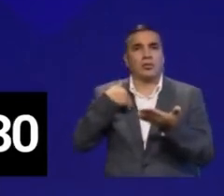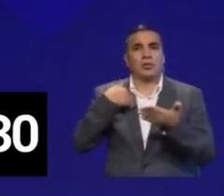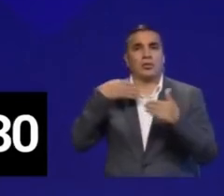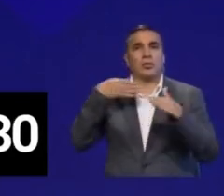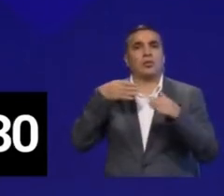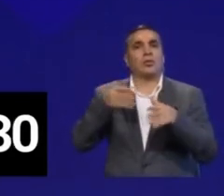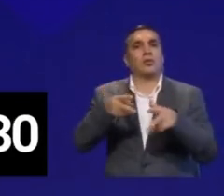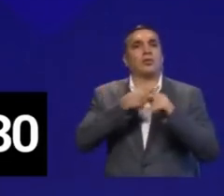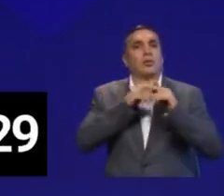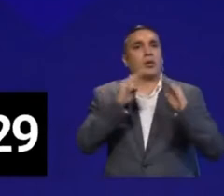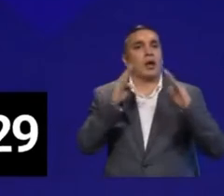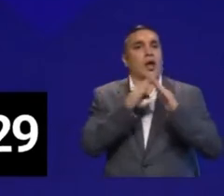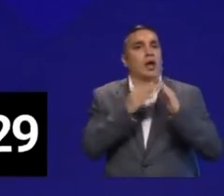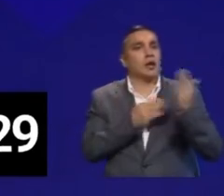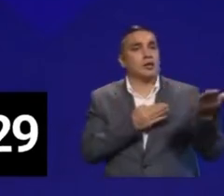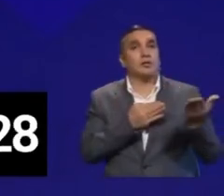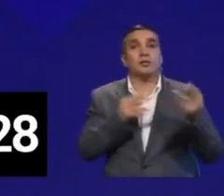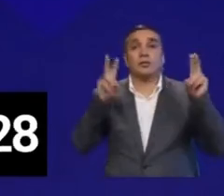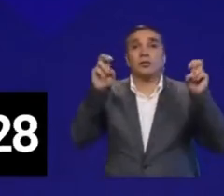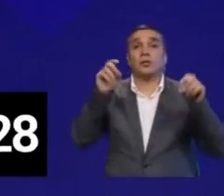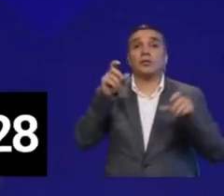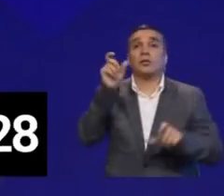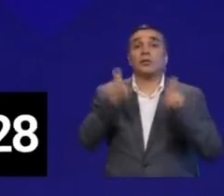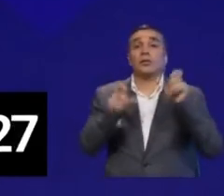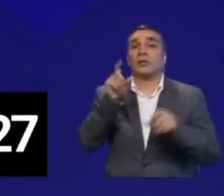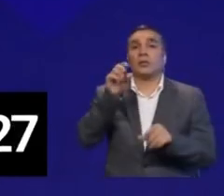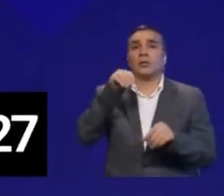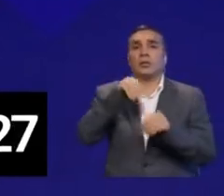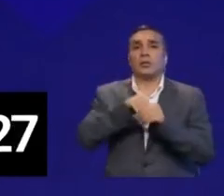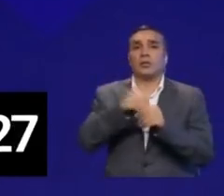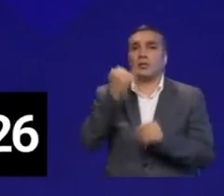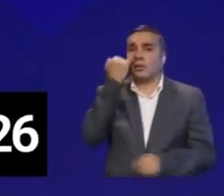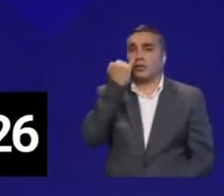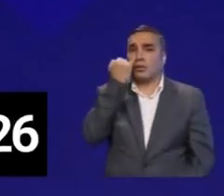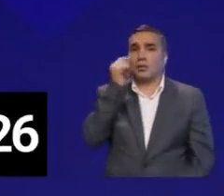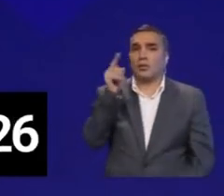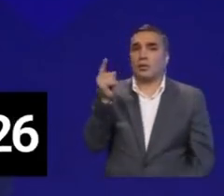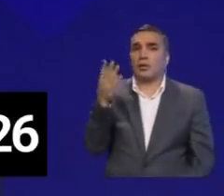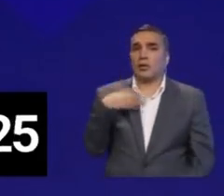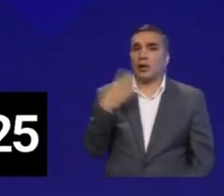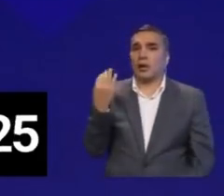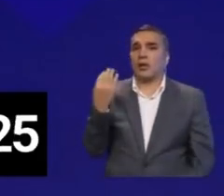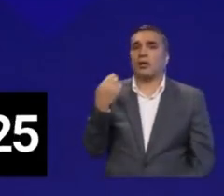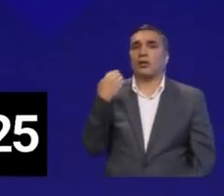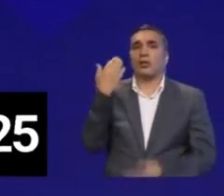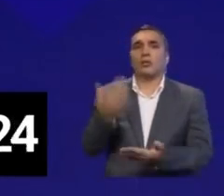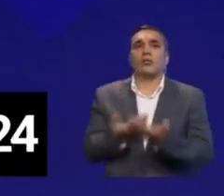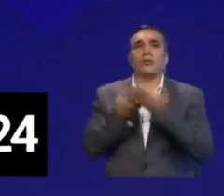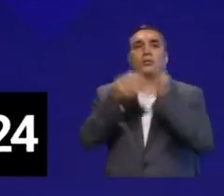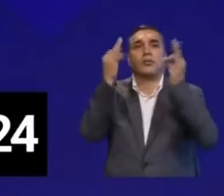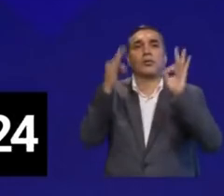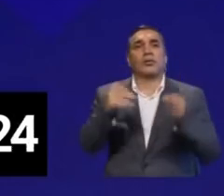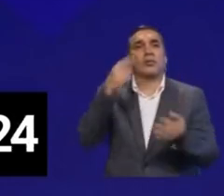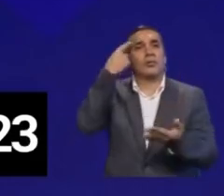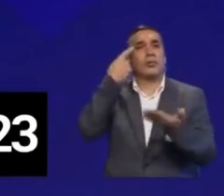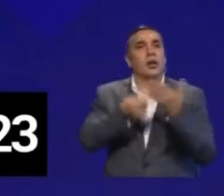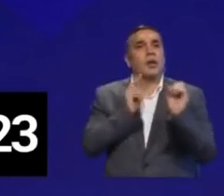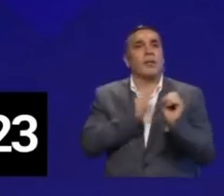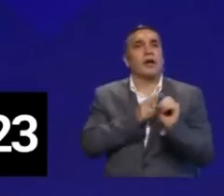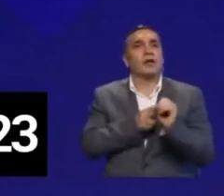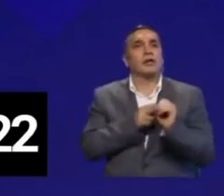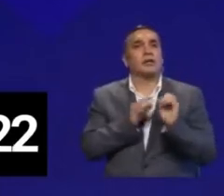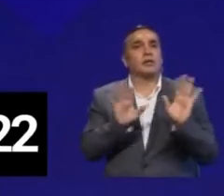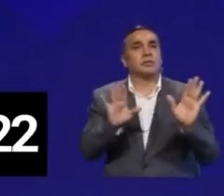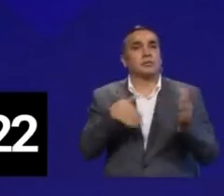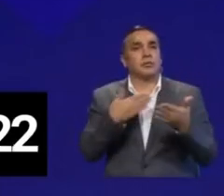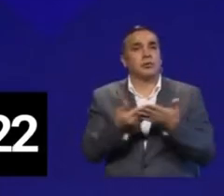a crédito de vivienda. En el caso de los pueblos y nacionalidades indígenas, que son 14, planteamos el presupuesto participativo,